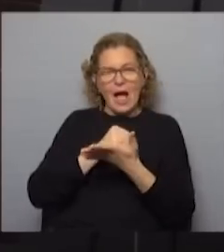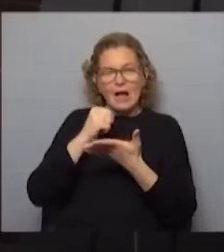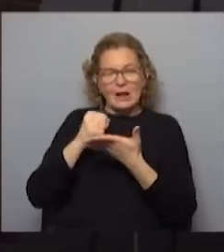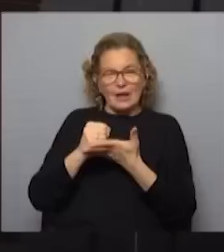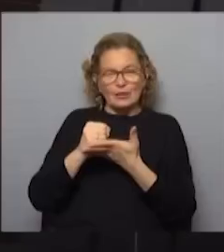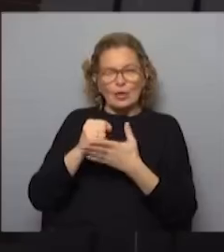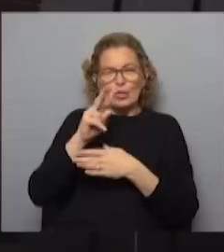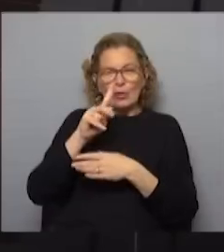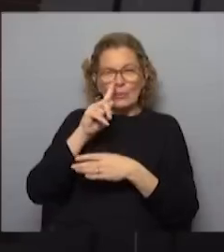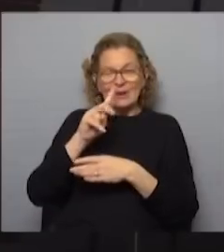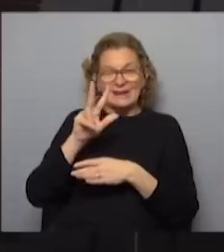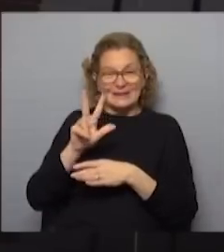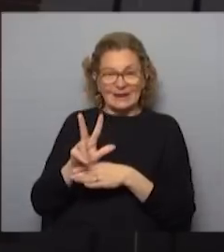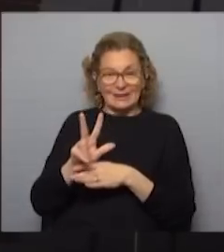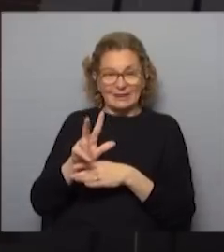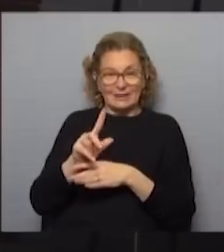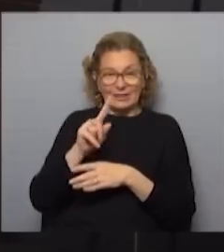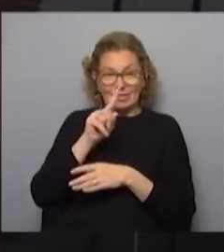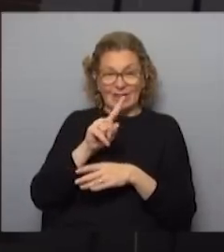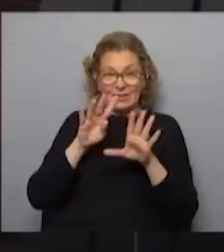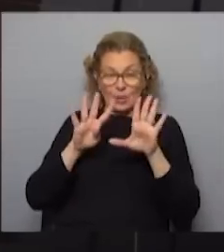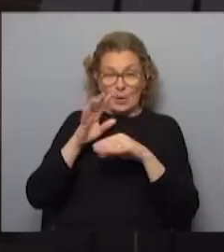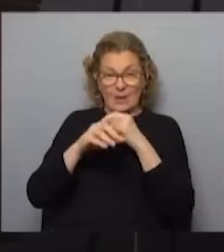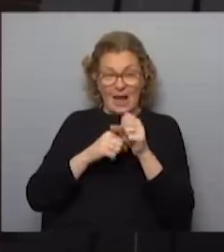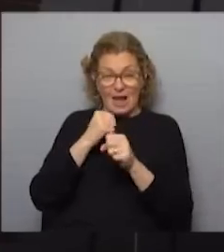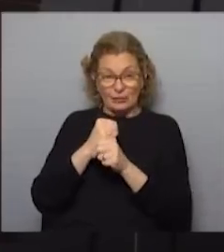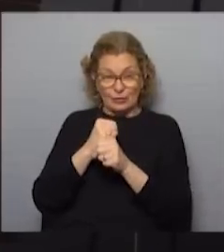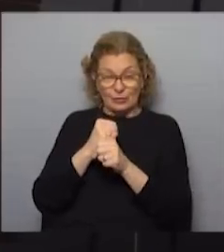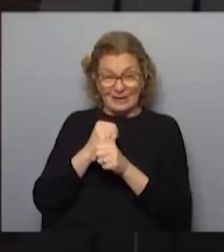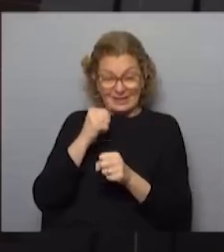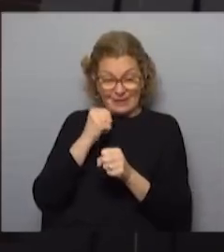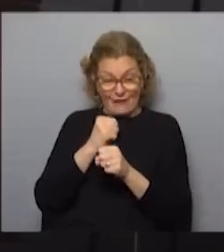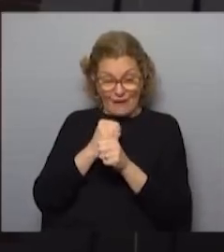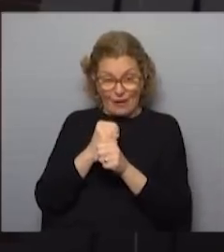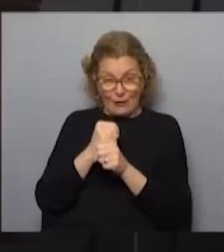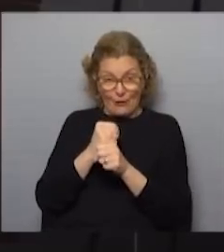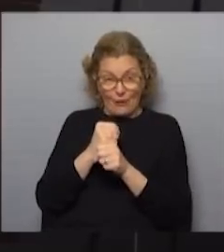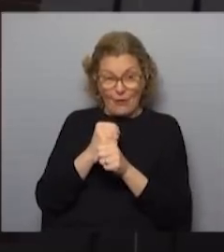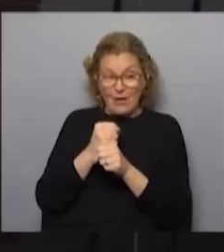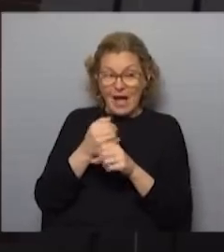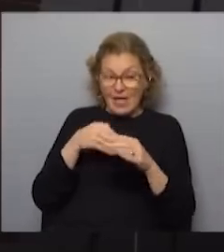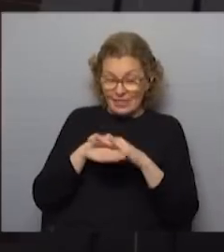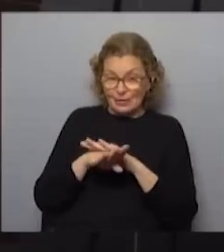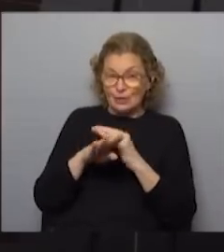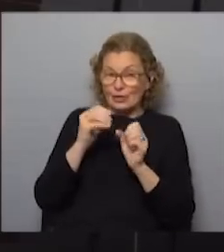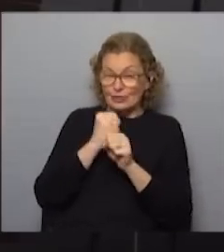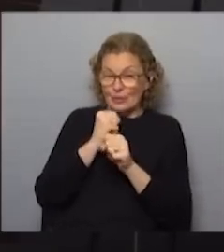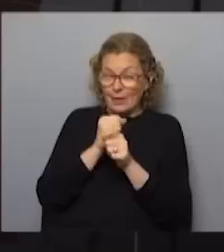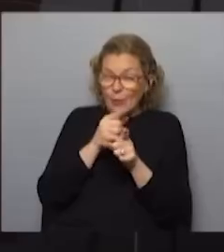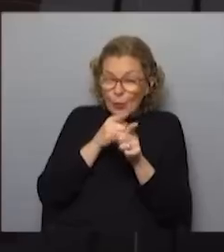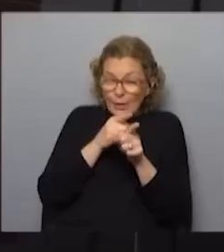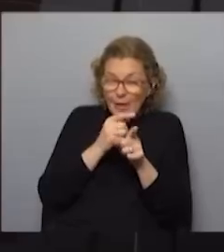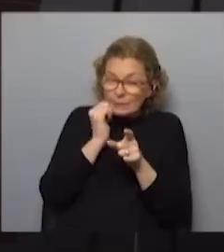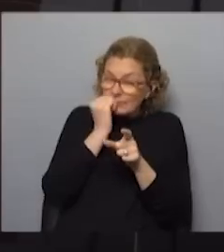2003 nueve años de activa participación en los trabajos de